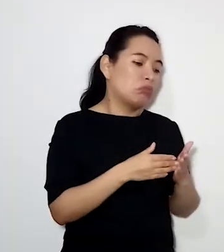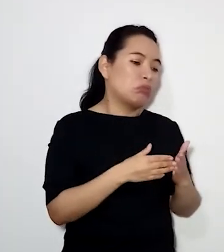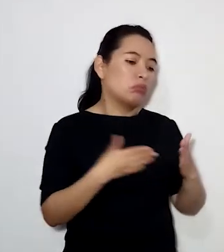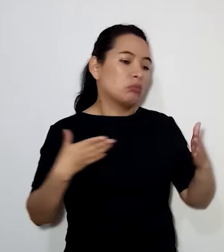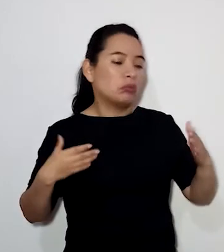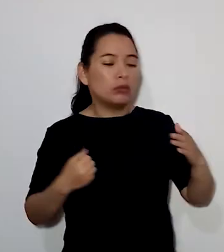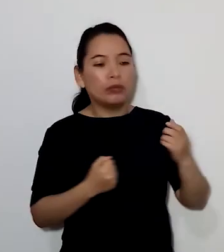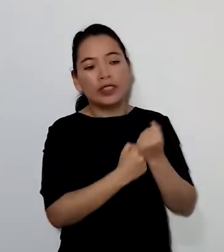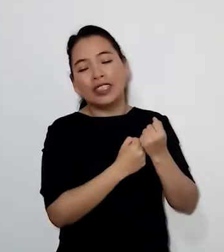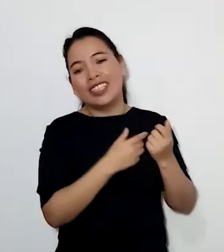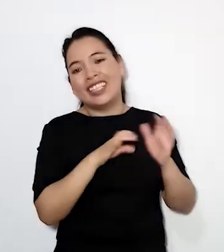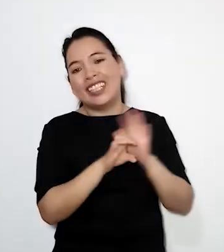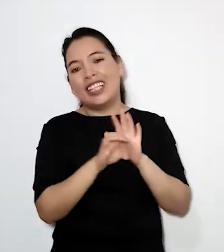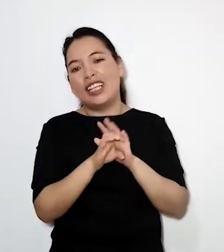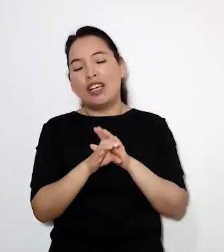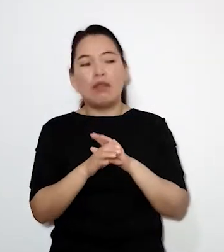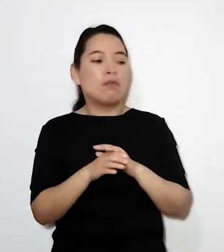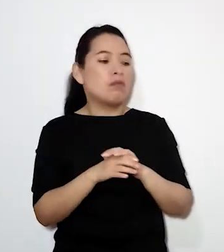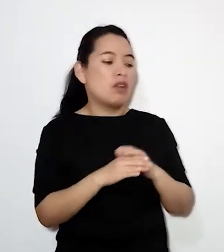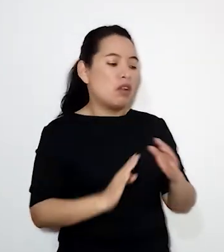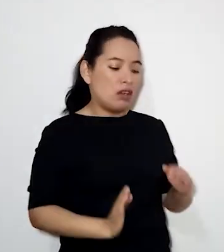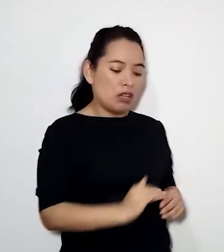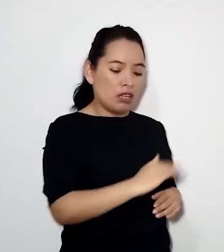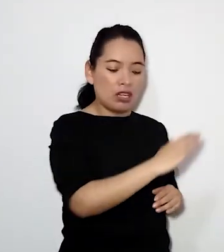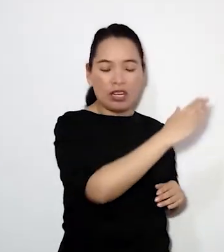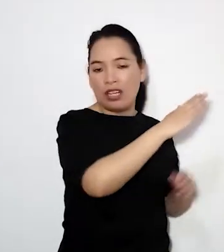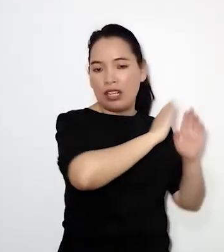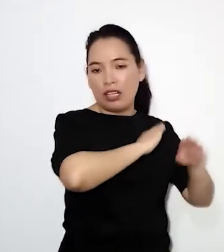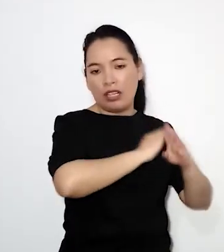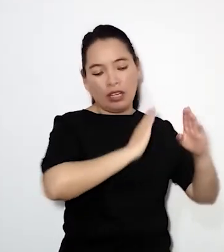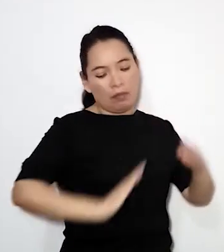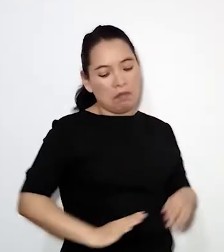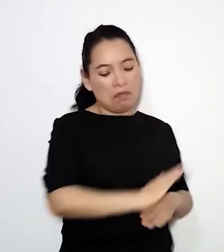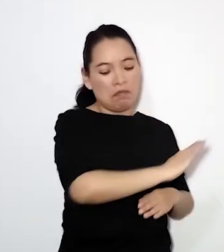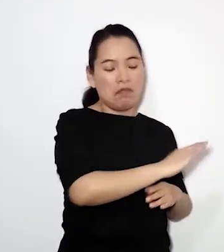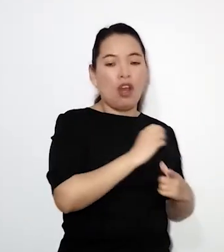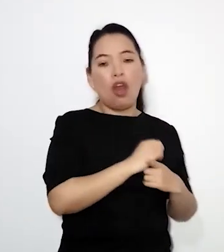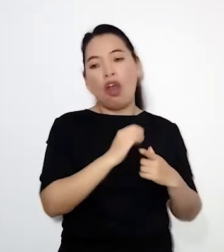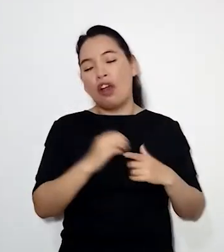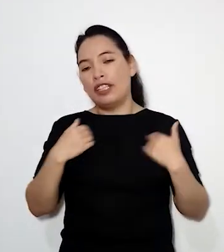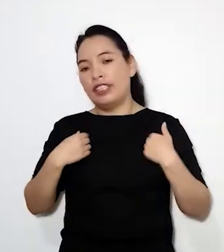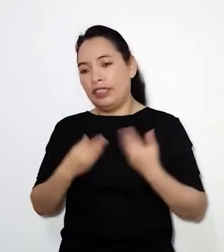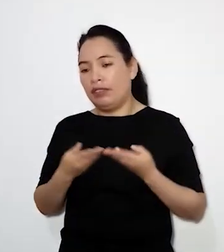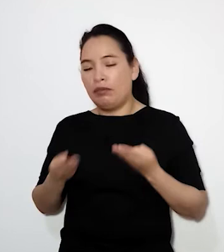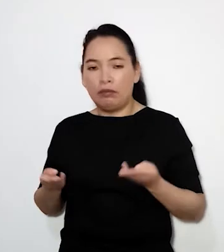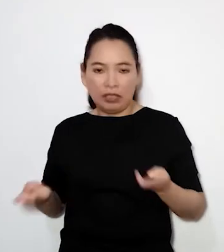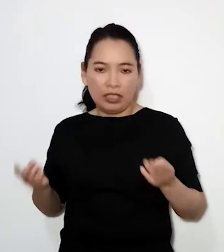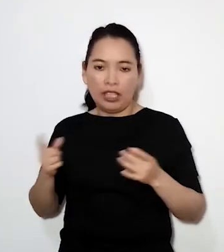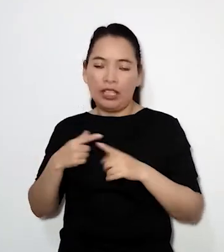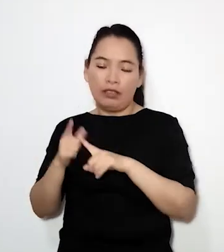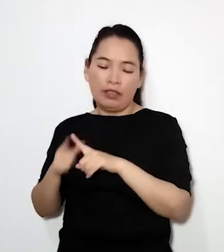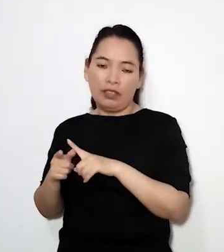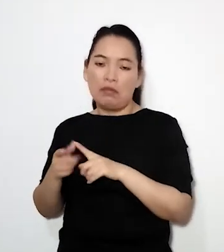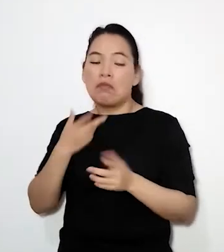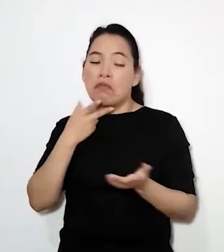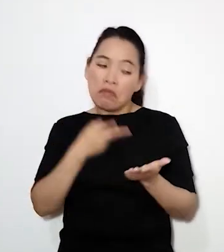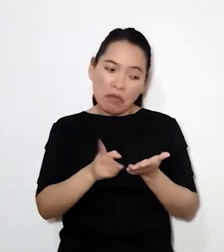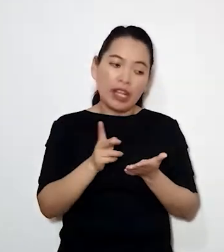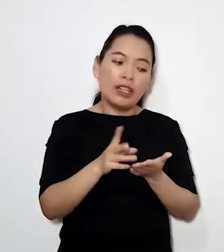rampas o con tener contenidos en distintos formatos, lo cual es cierto, pero lo cual no es suficiente, ¿no? Es